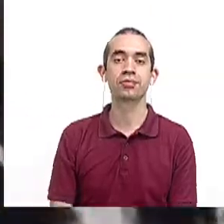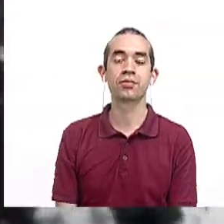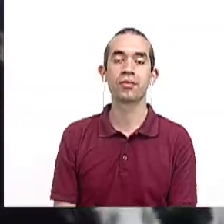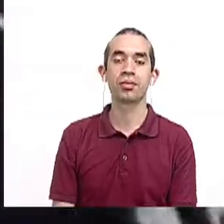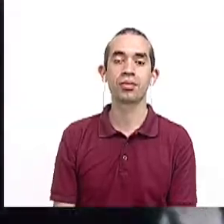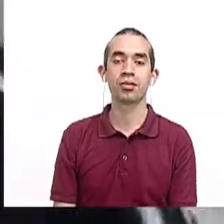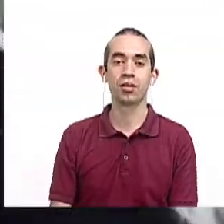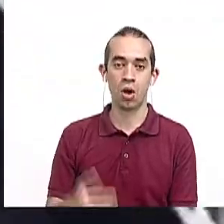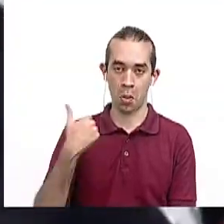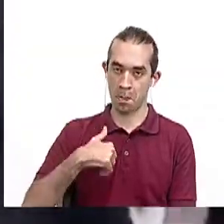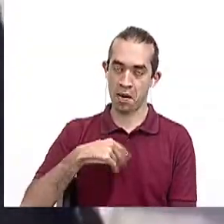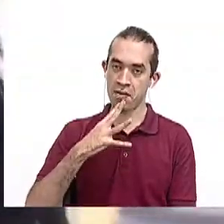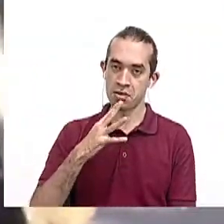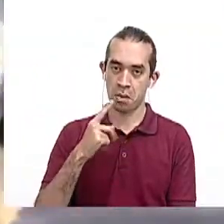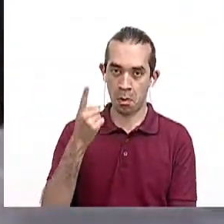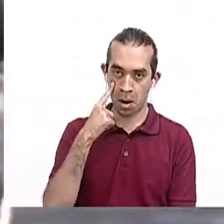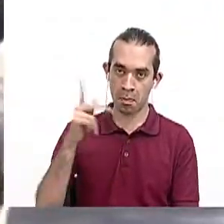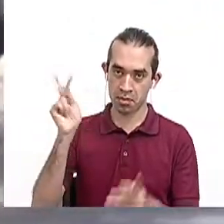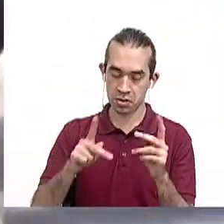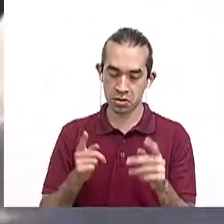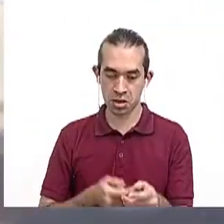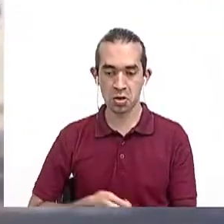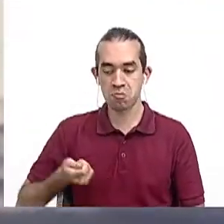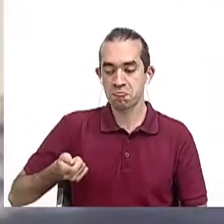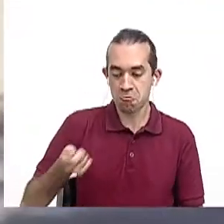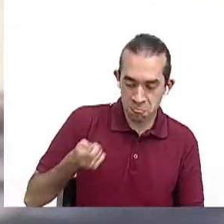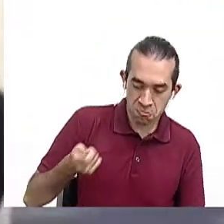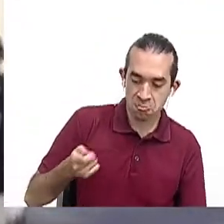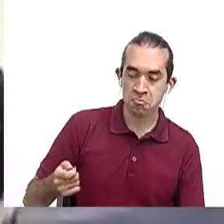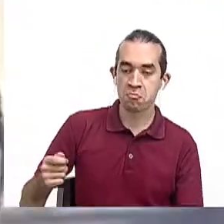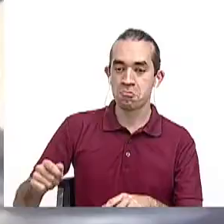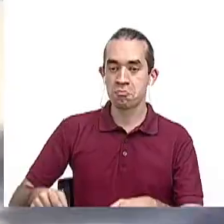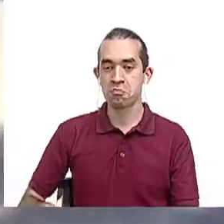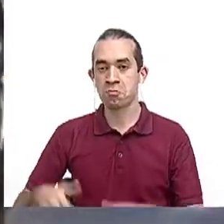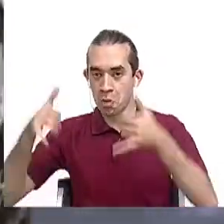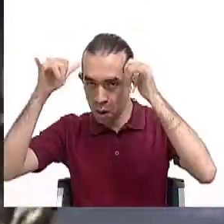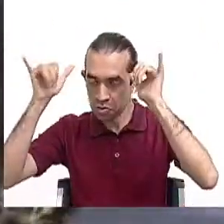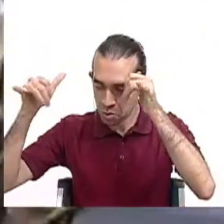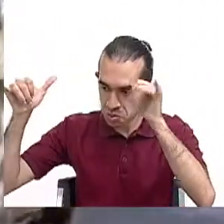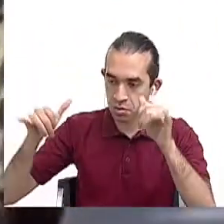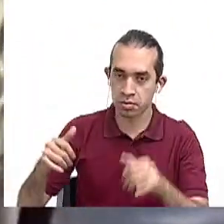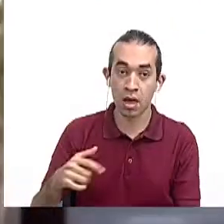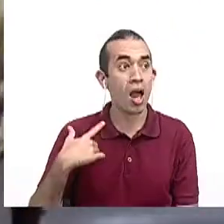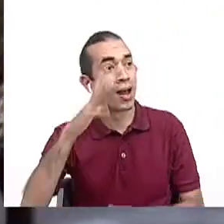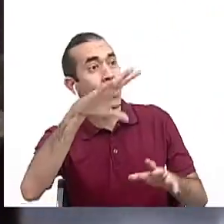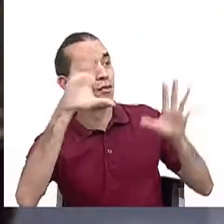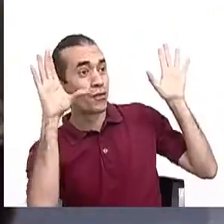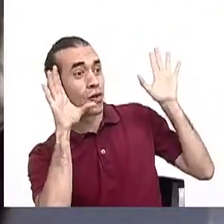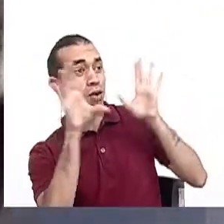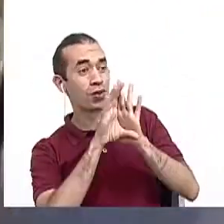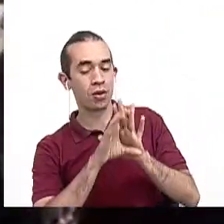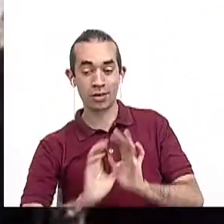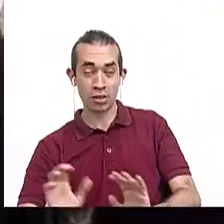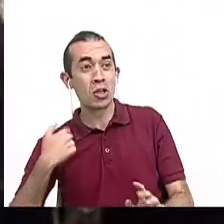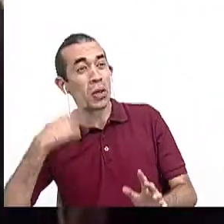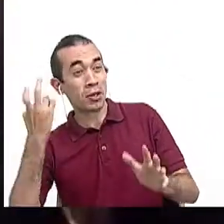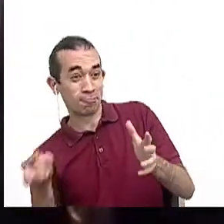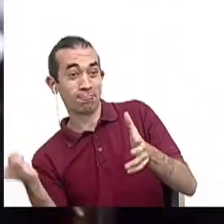Y más bien la gente lo para a uno, regálame una foto, o se montan un rato en la carreta los chiquillos o así.